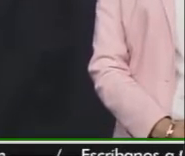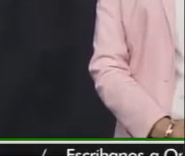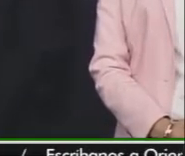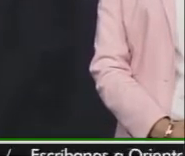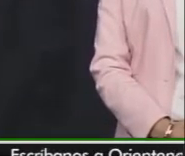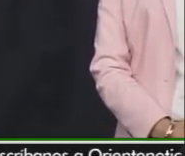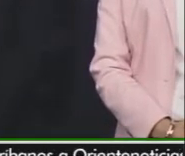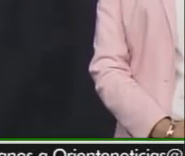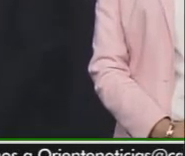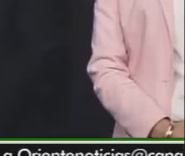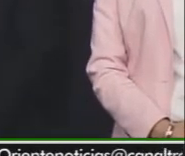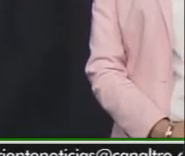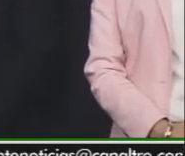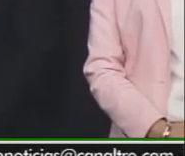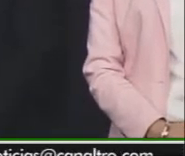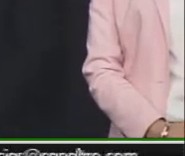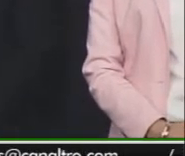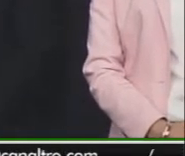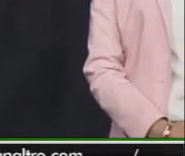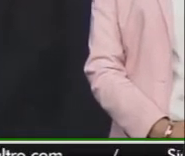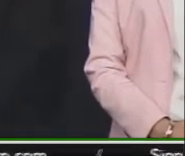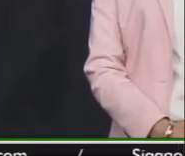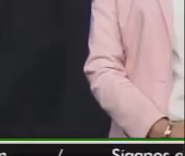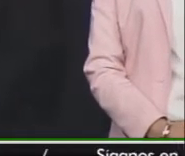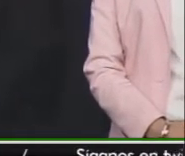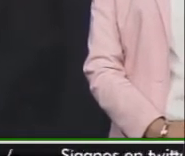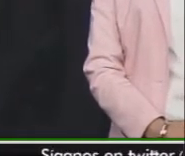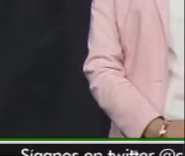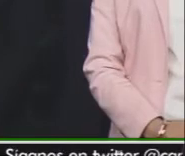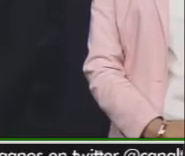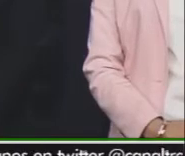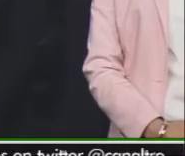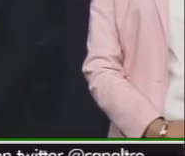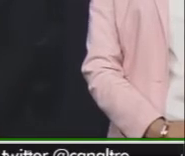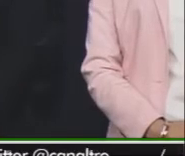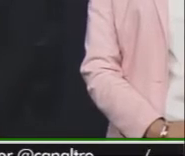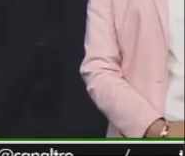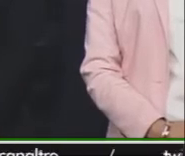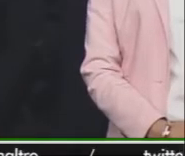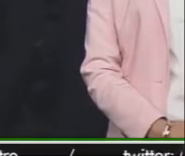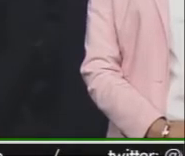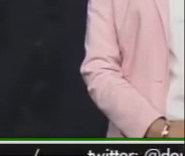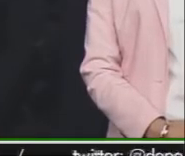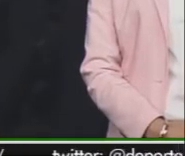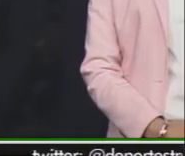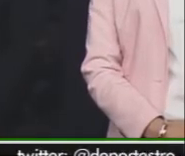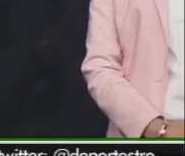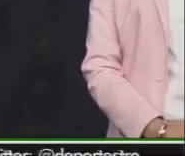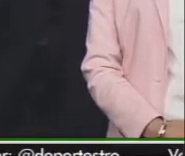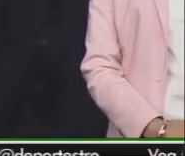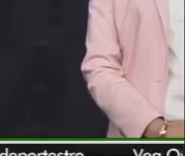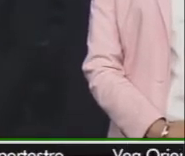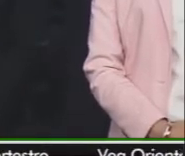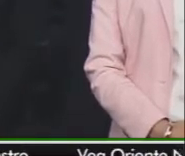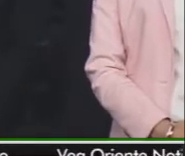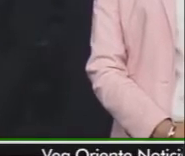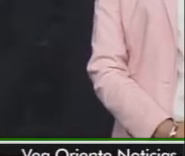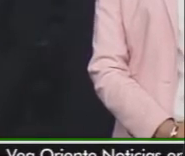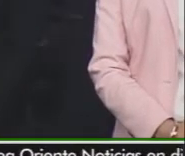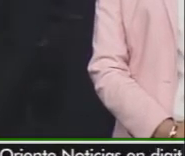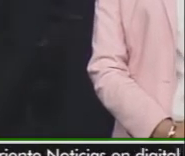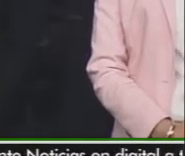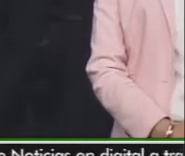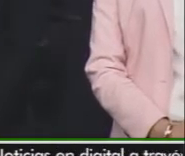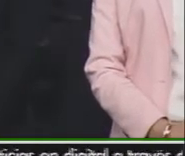y los que viven en la zona de frontera frente a venezuela hemos